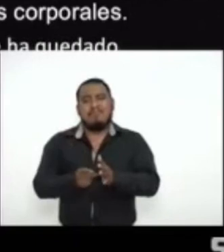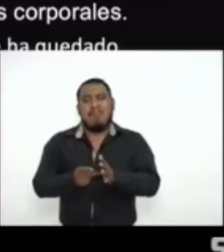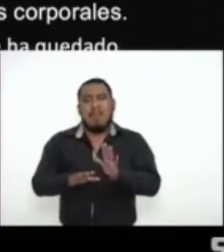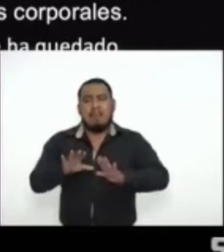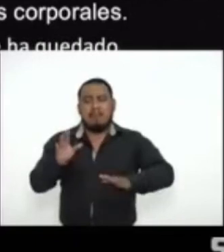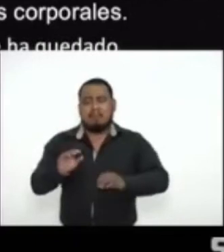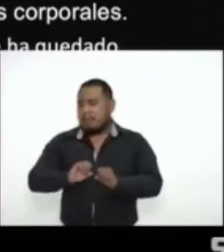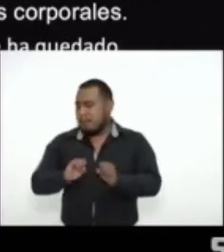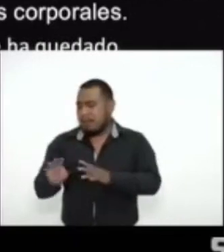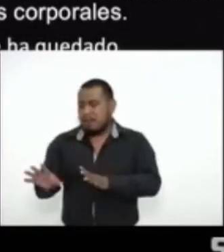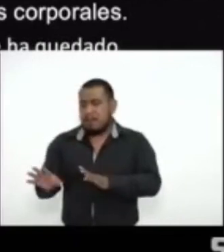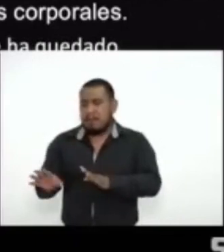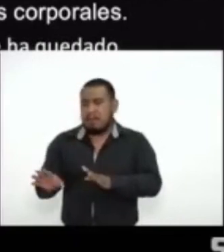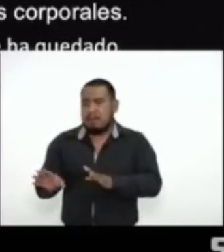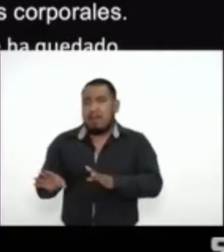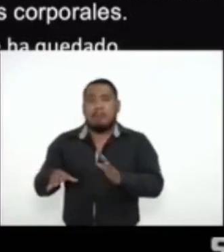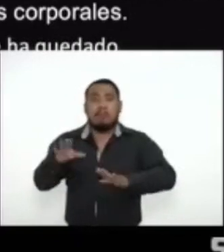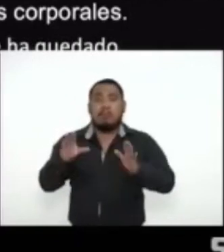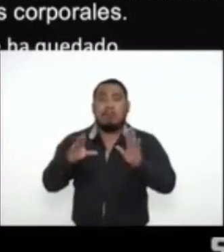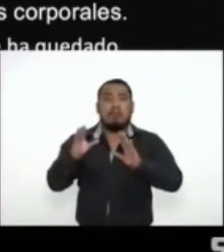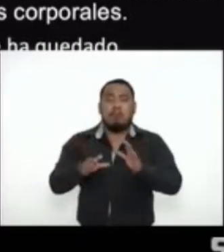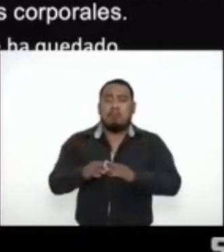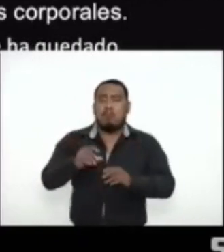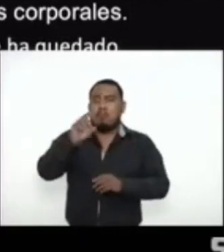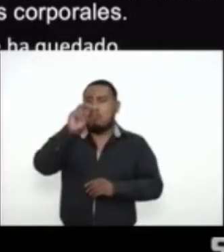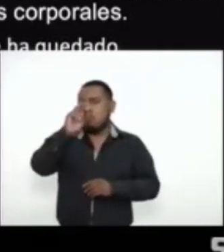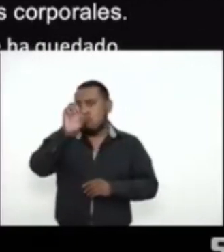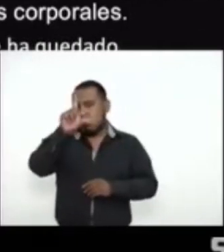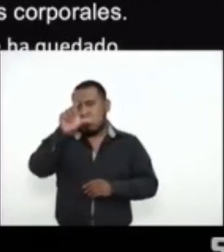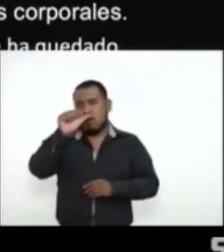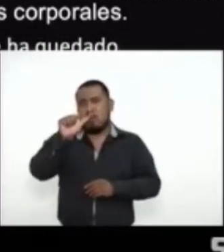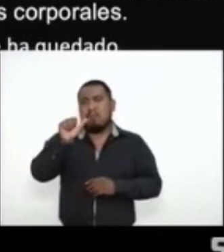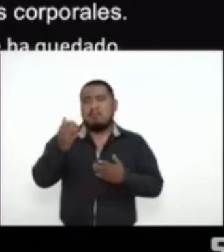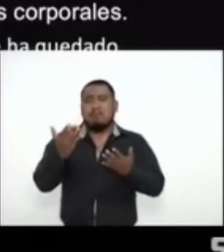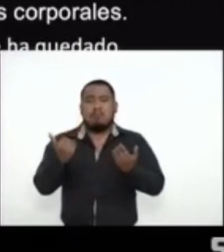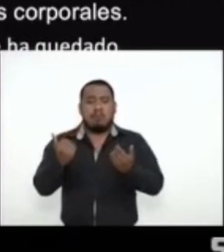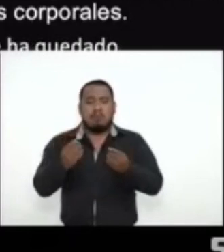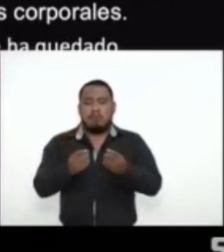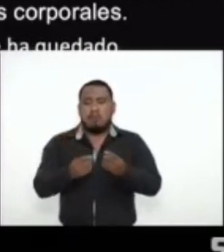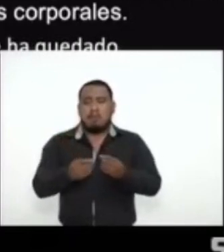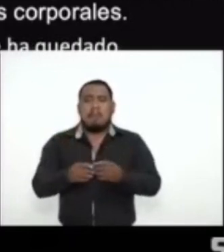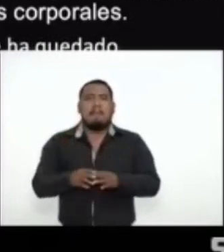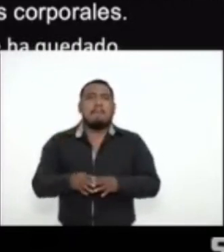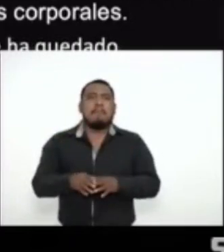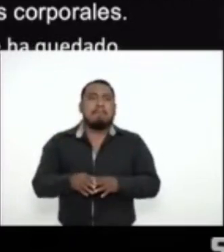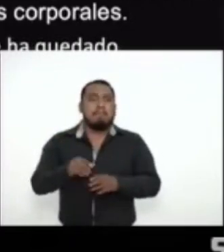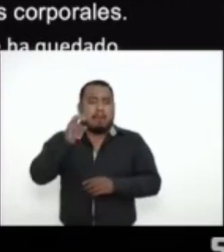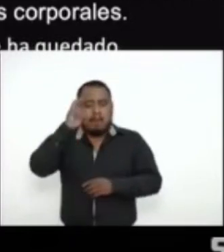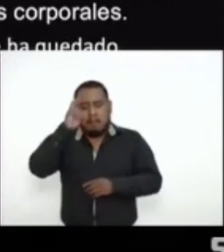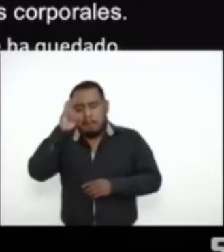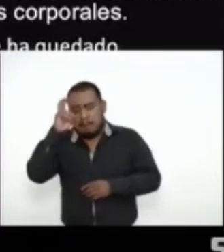pérdida. Cuando no se hace un duelo adecuado, cuando no se permite la nostalgia,